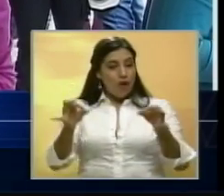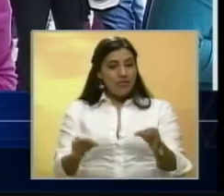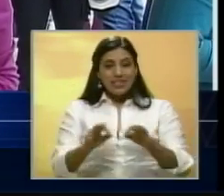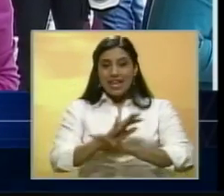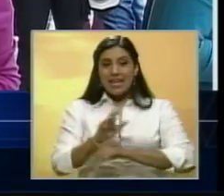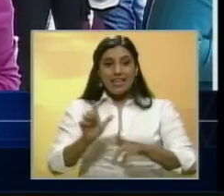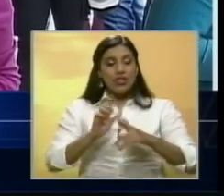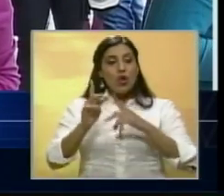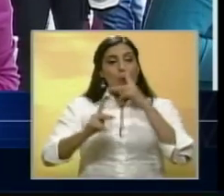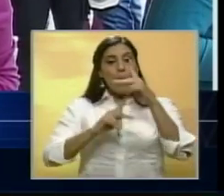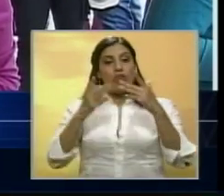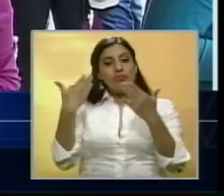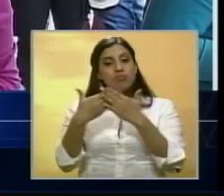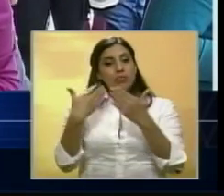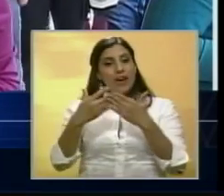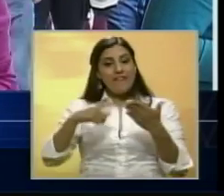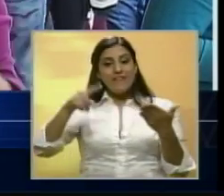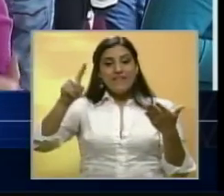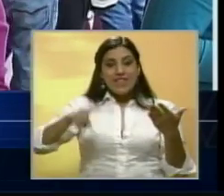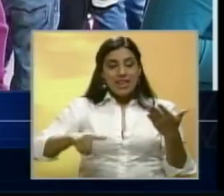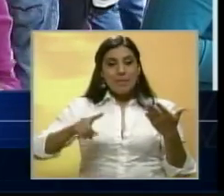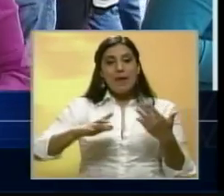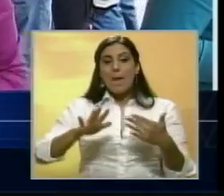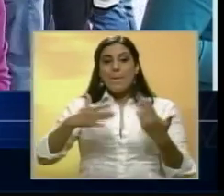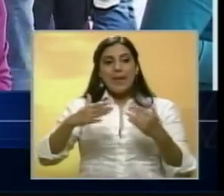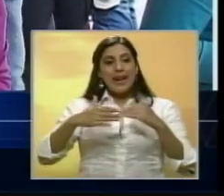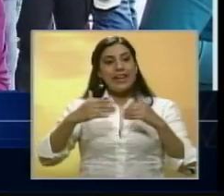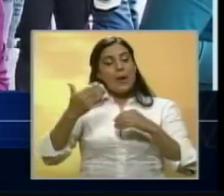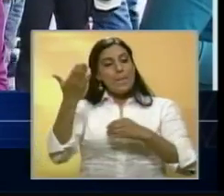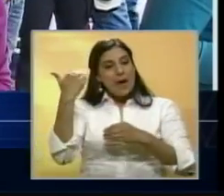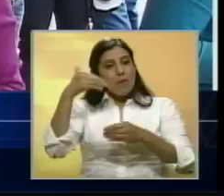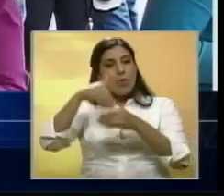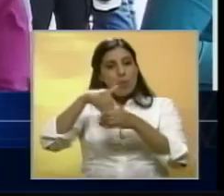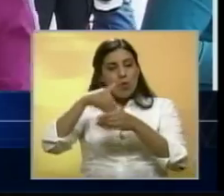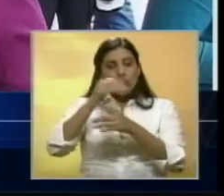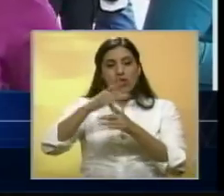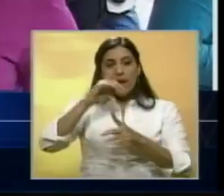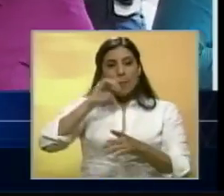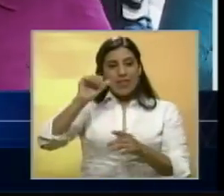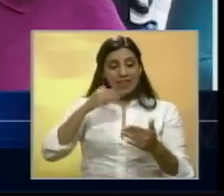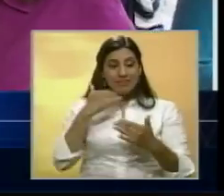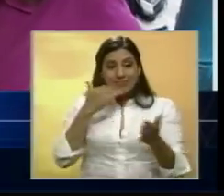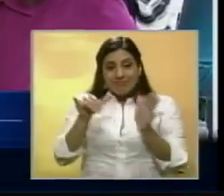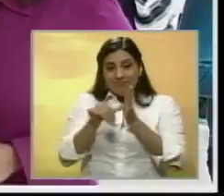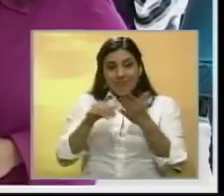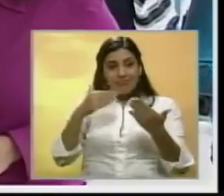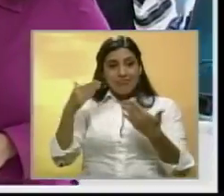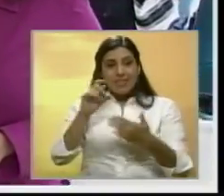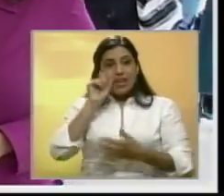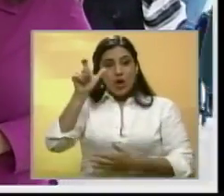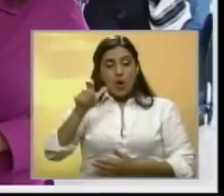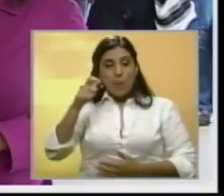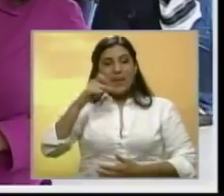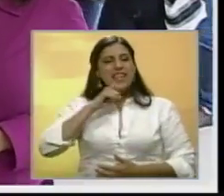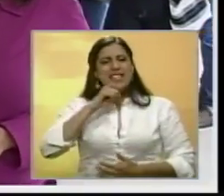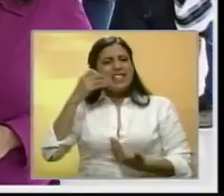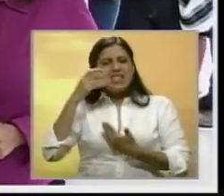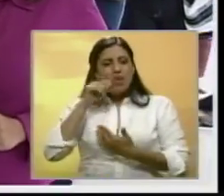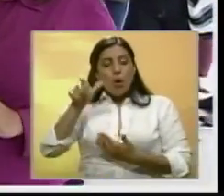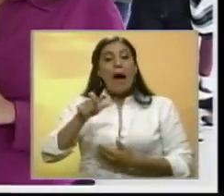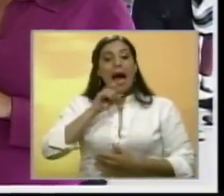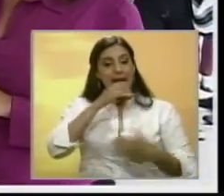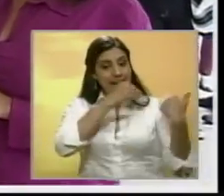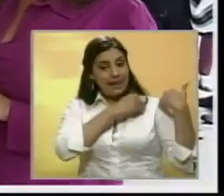el proceso de validación de las firmas para activar el referéndum revocatorio. A mi lado se encuentra Juan Carlos Caldera,